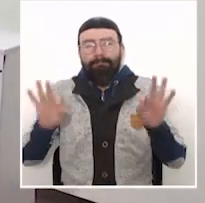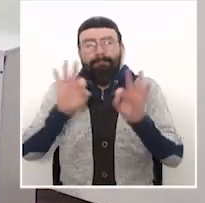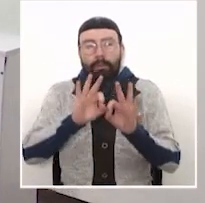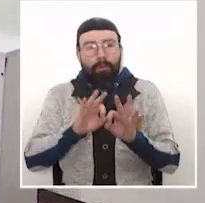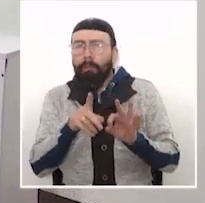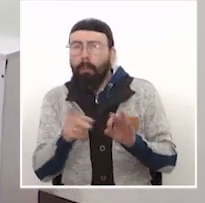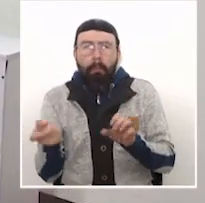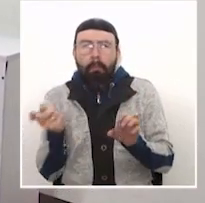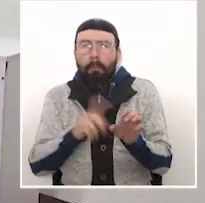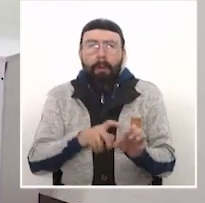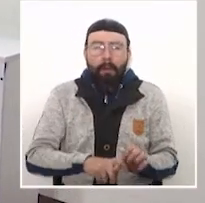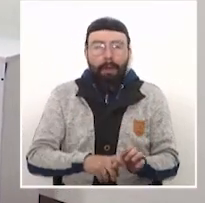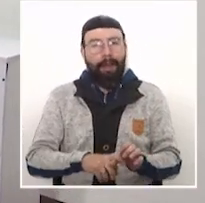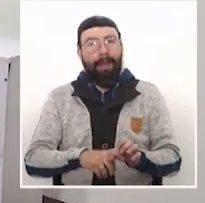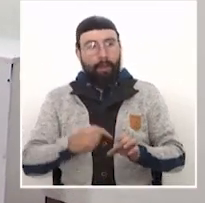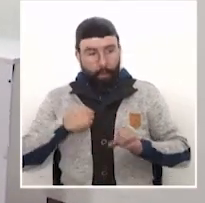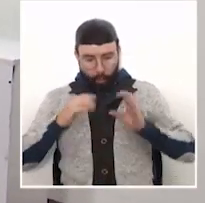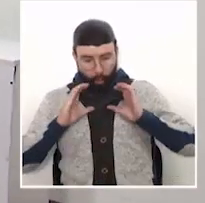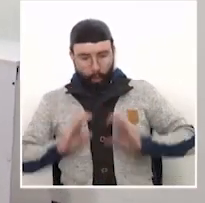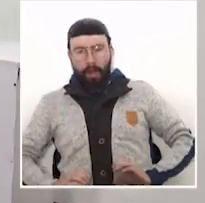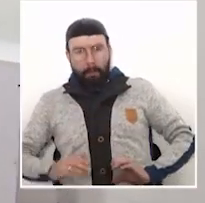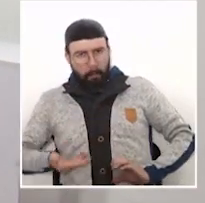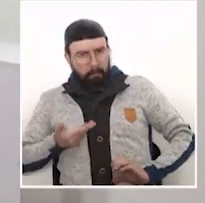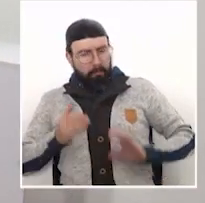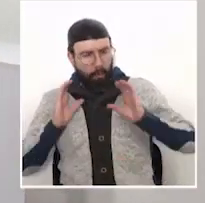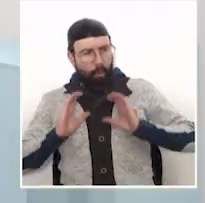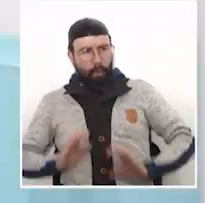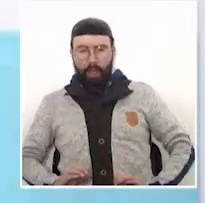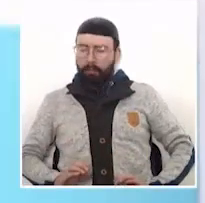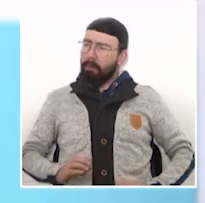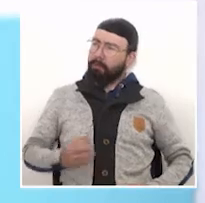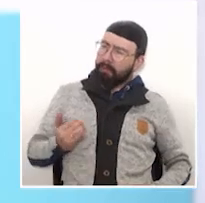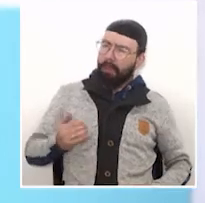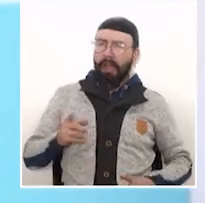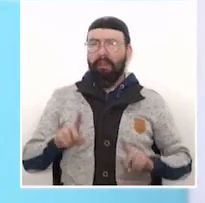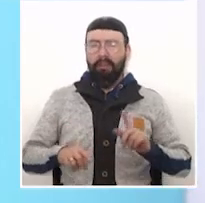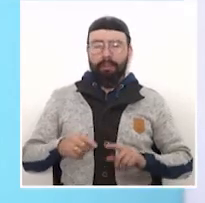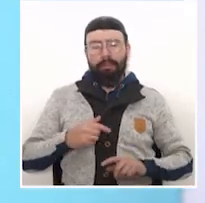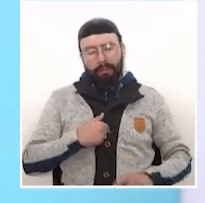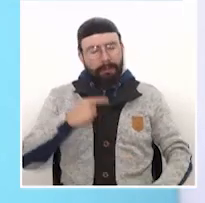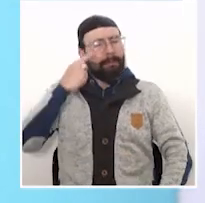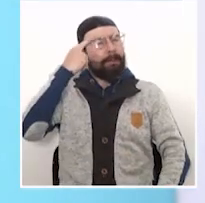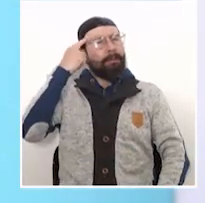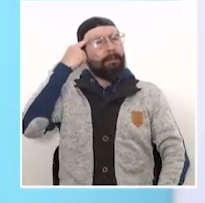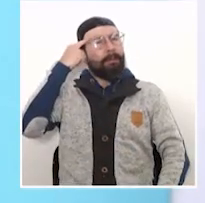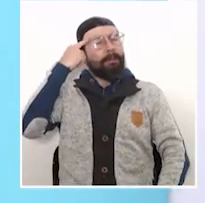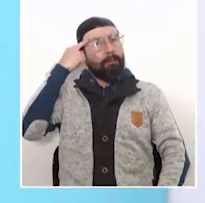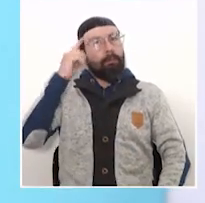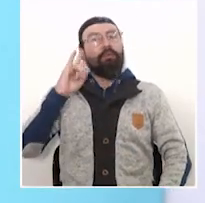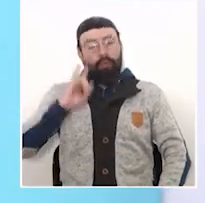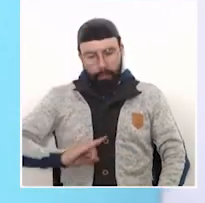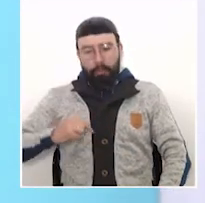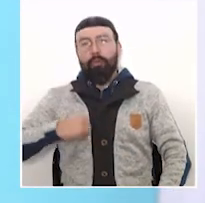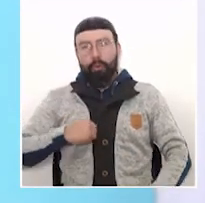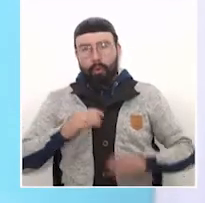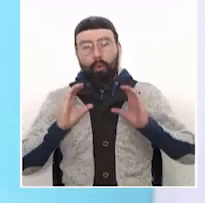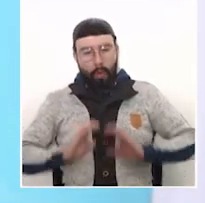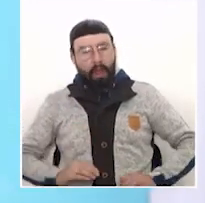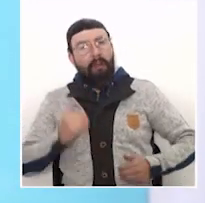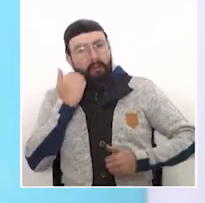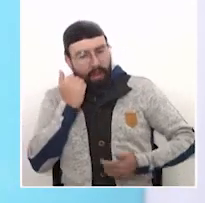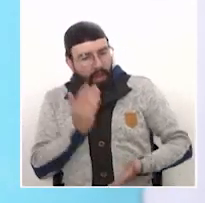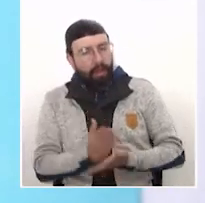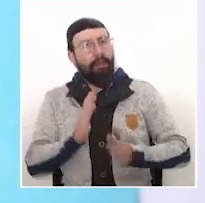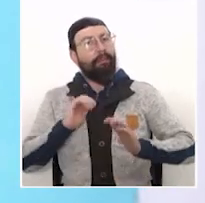incorporar este cuerpo físico que tenemos, que muchas veces somatiza lo que estamos pensando en nuestra mente, que tenemos